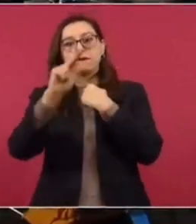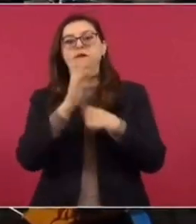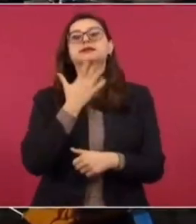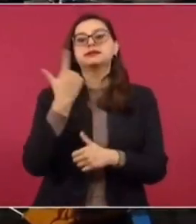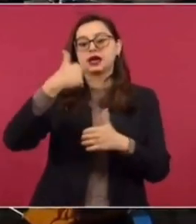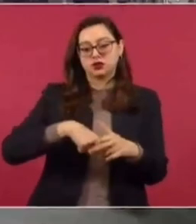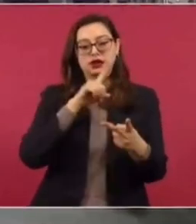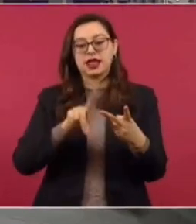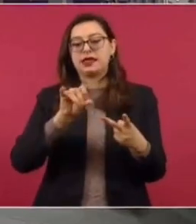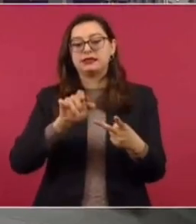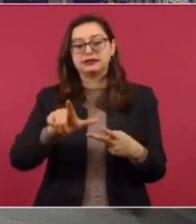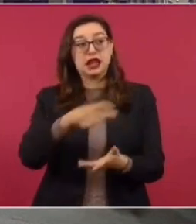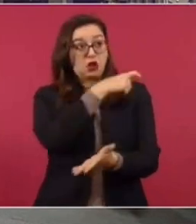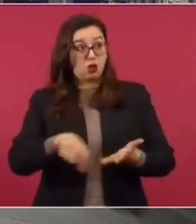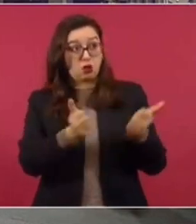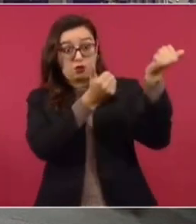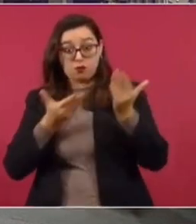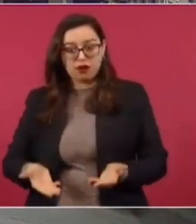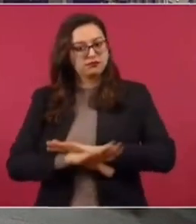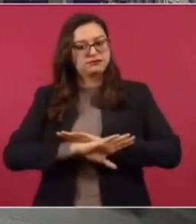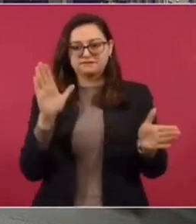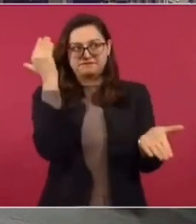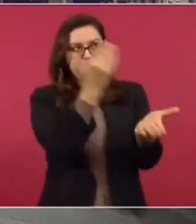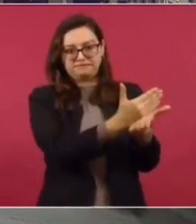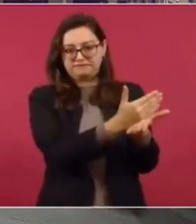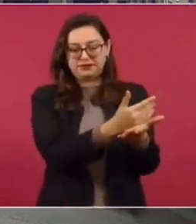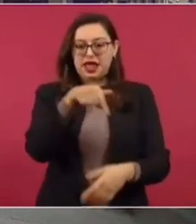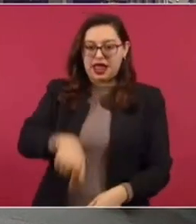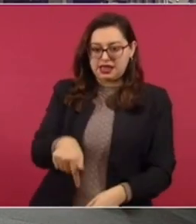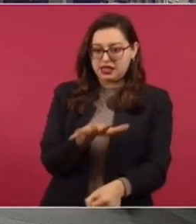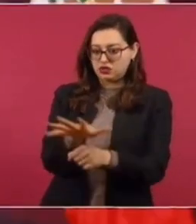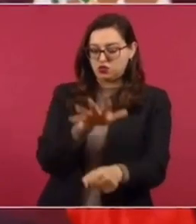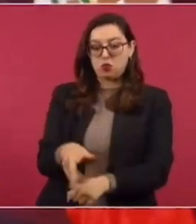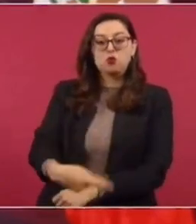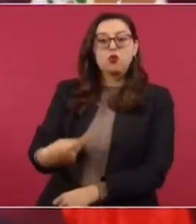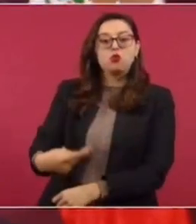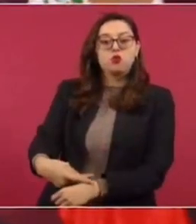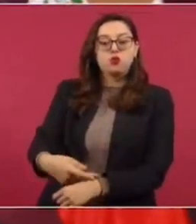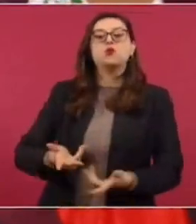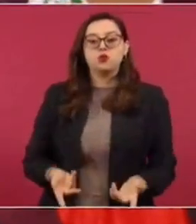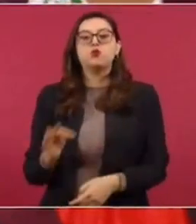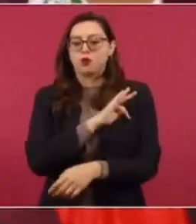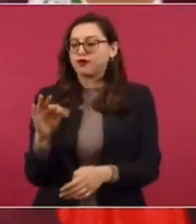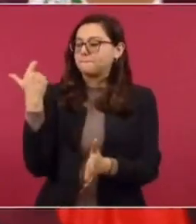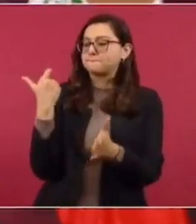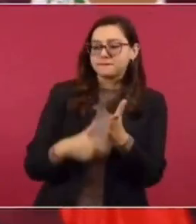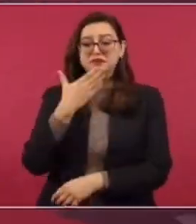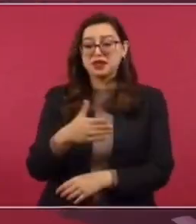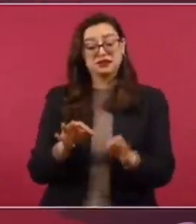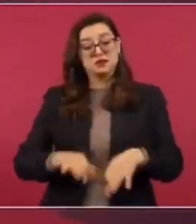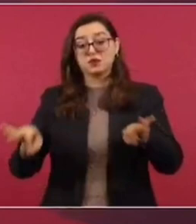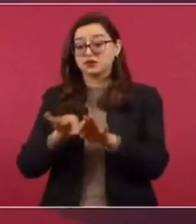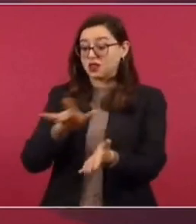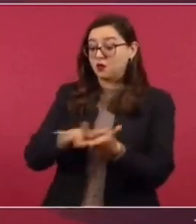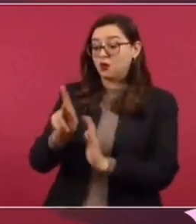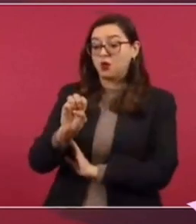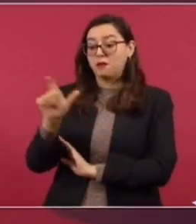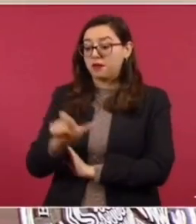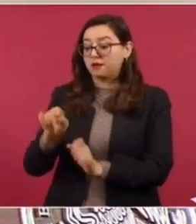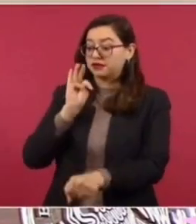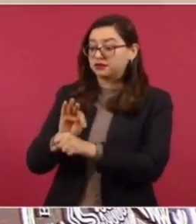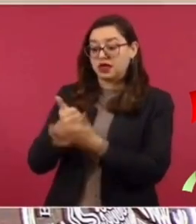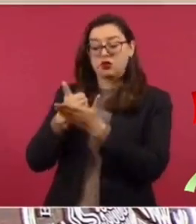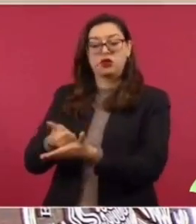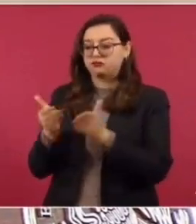extranjero. Porque ya sabemos que si producimos aquí los combustibles, podemos mantener precios bajos. De una vez